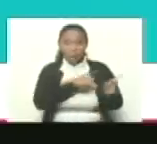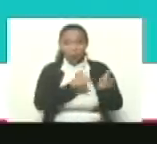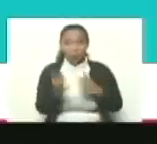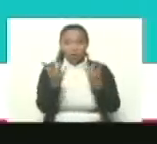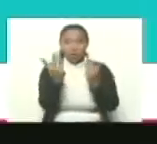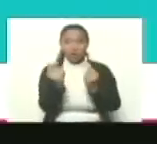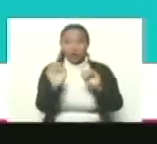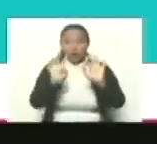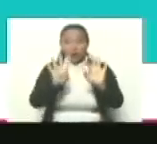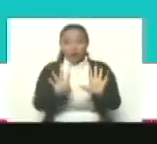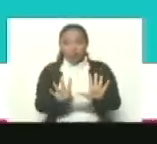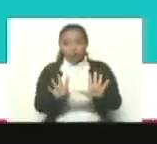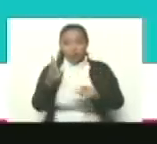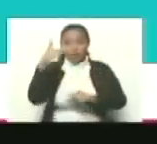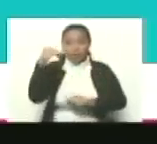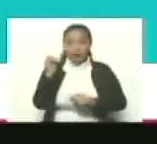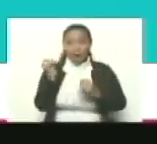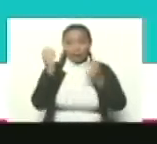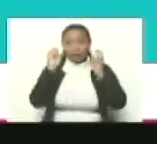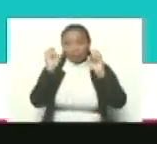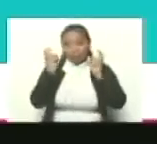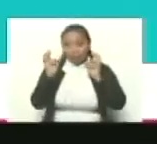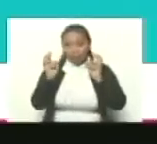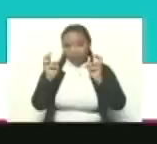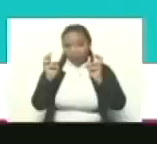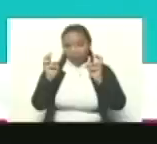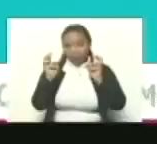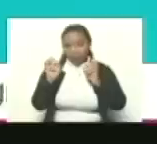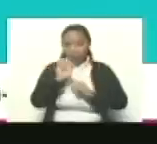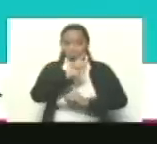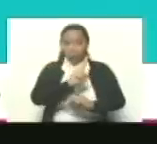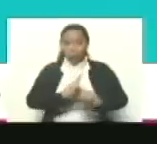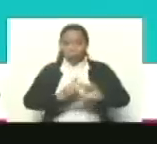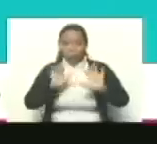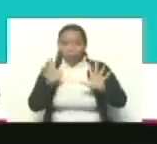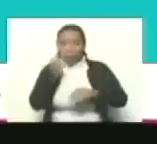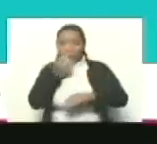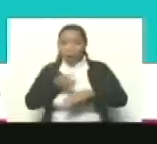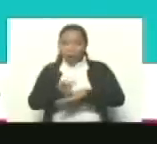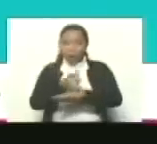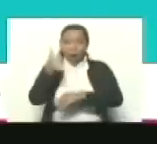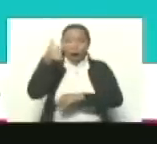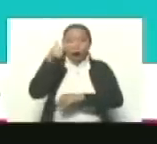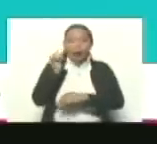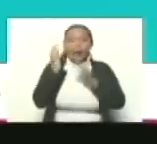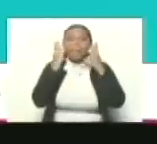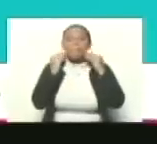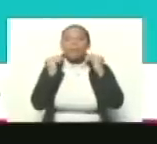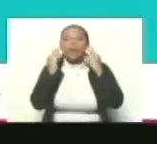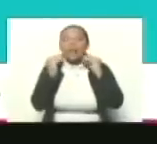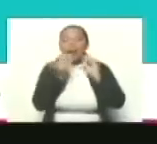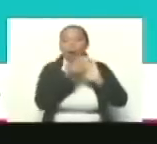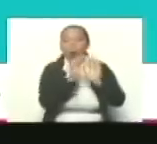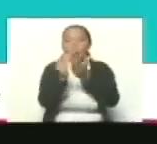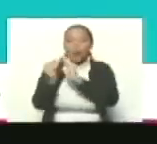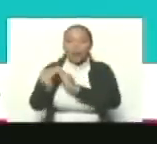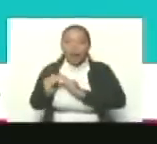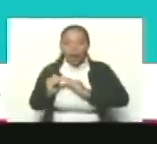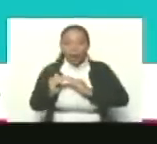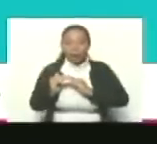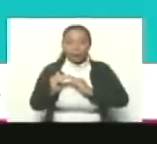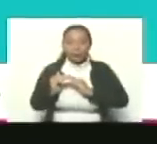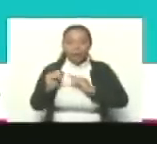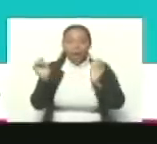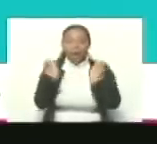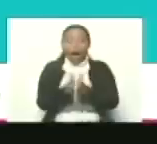y contaremos con las siguientes secciones. En el 1x10 del Buen Gobierno, tendremos la experiencia de la comunidad de San José de Guanipa en